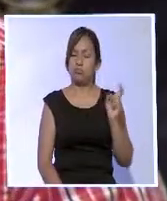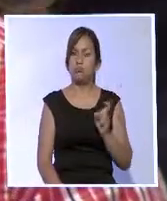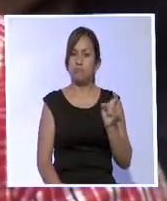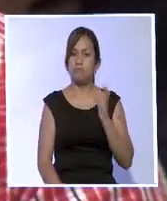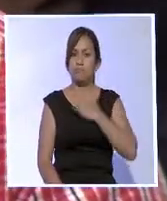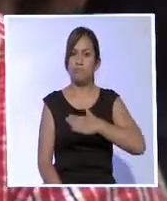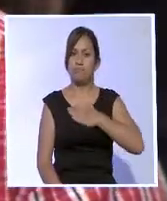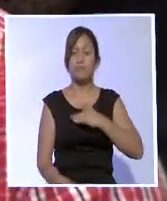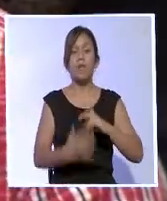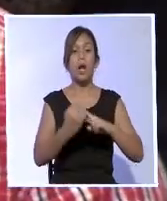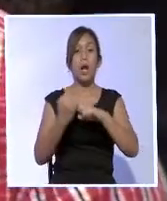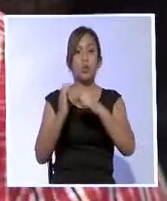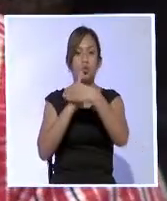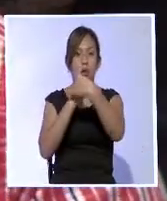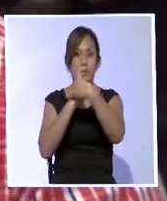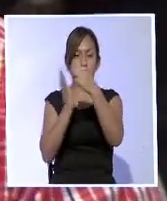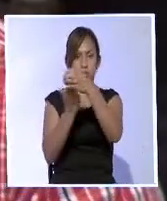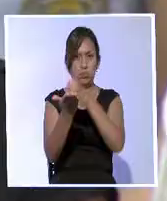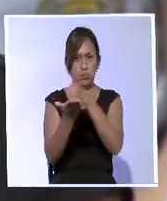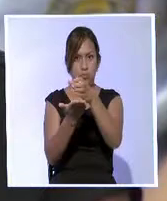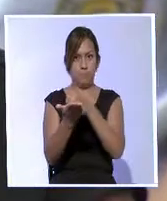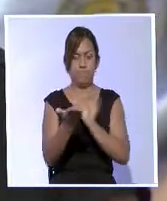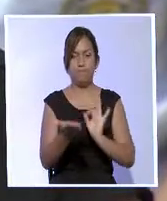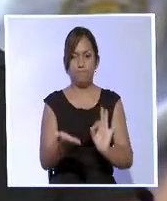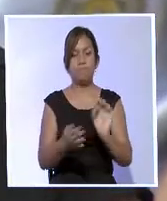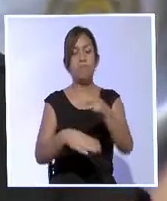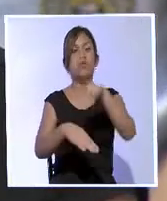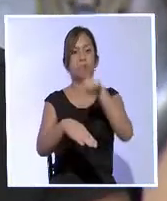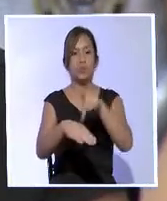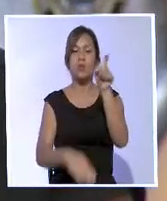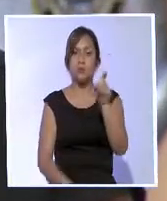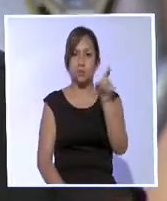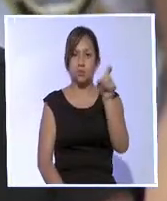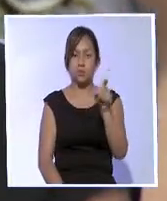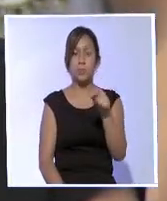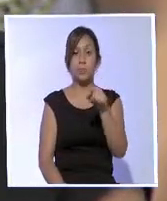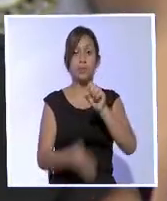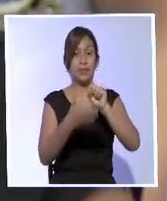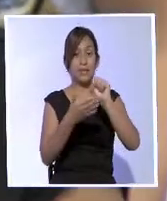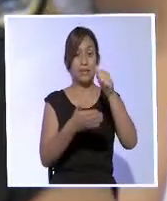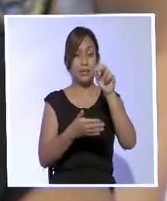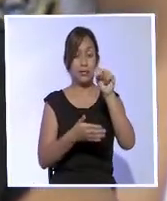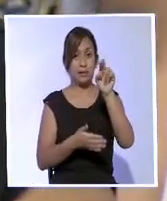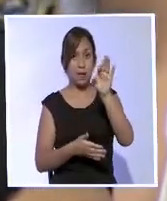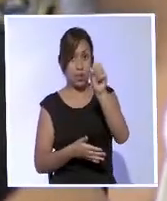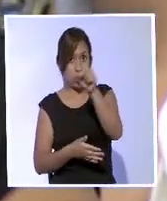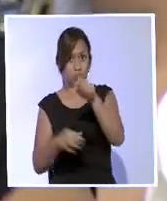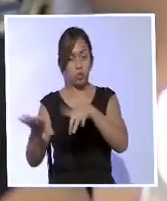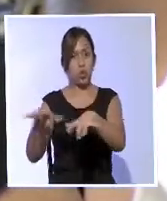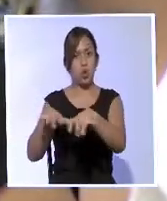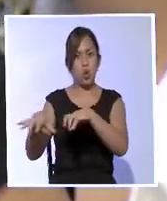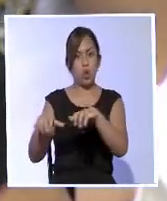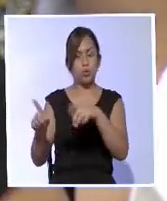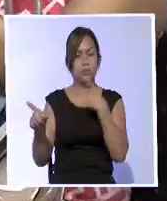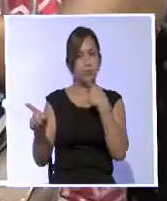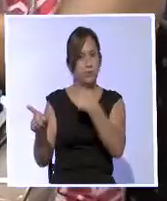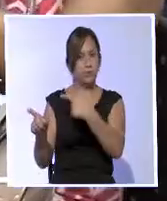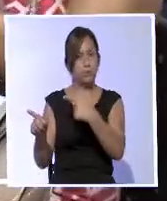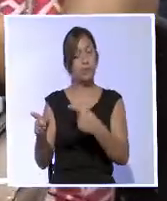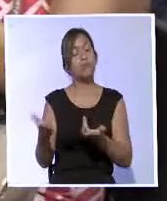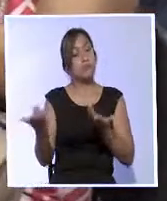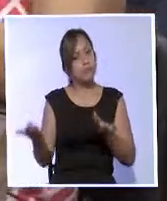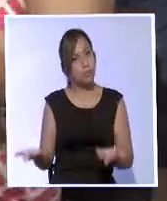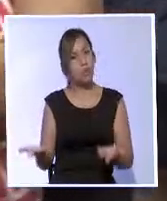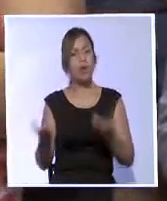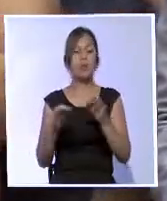para capacitación y actualización profesional maría beatriz and 2 coordinadora zonal 4 de la provincia de manabí subrayó que estas reformas